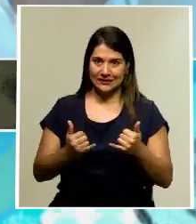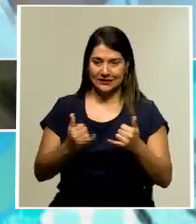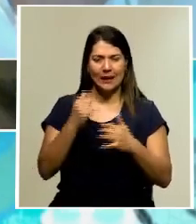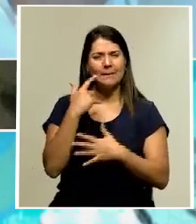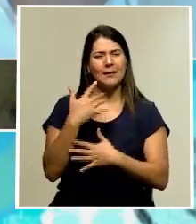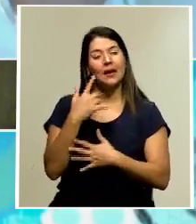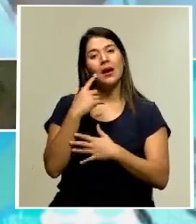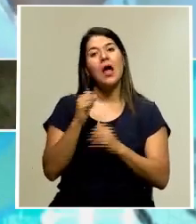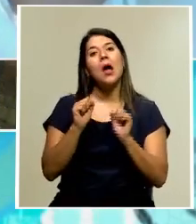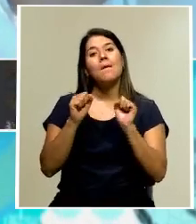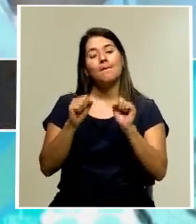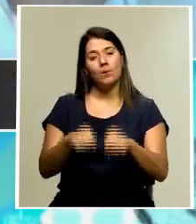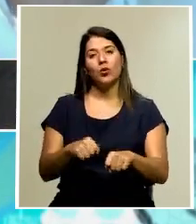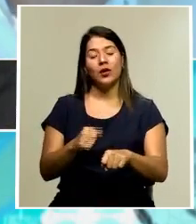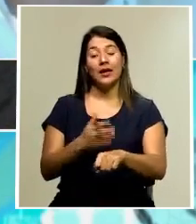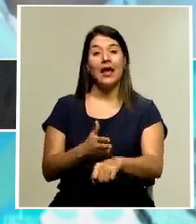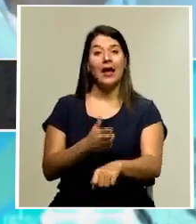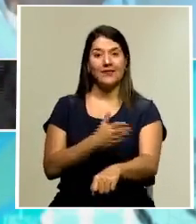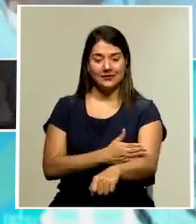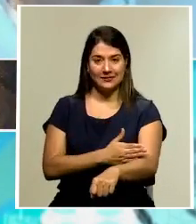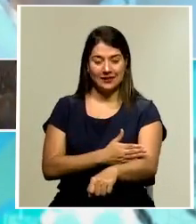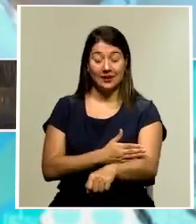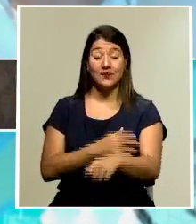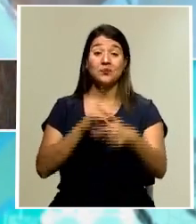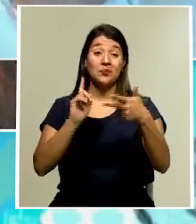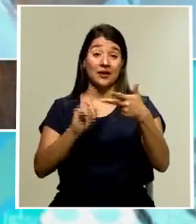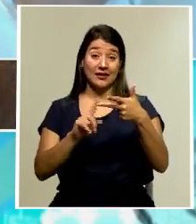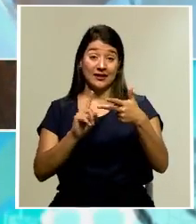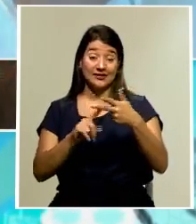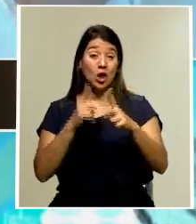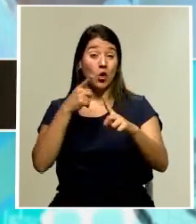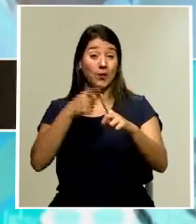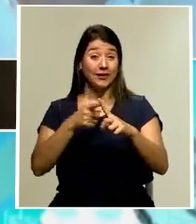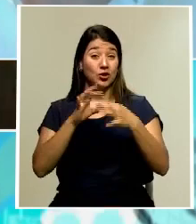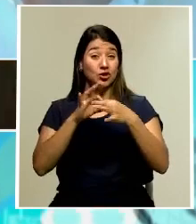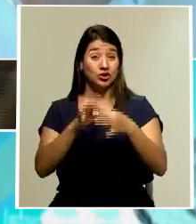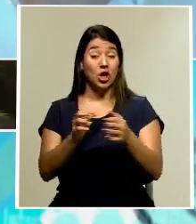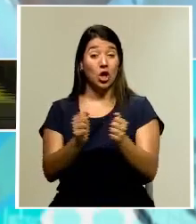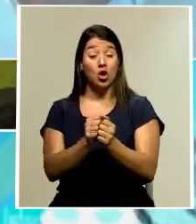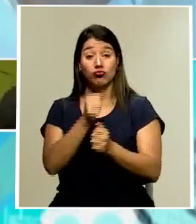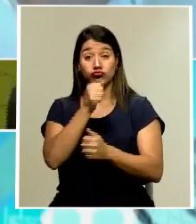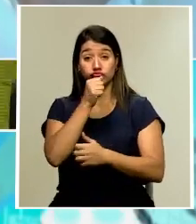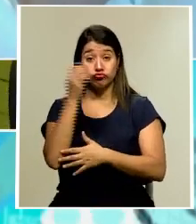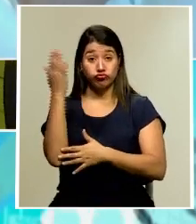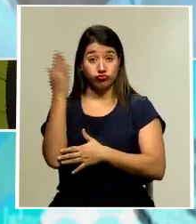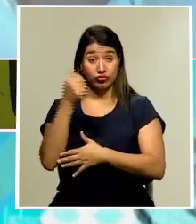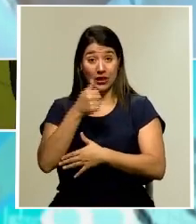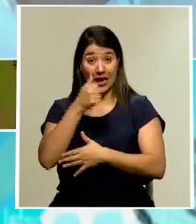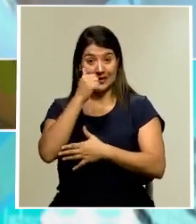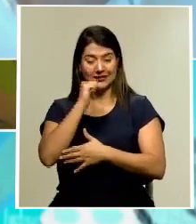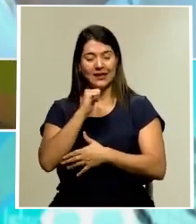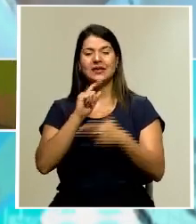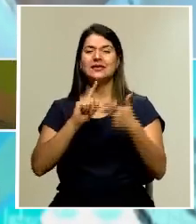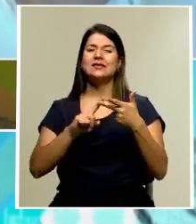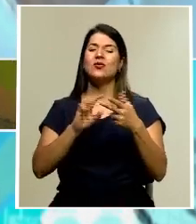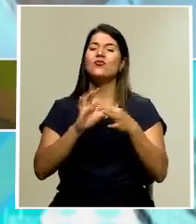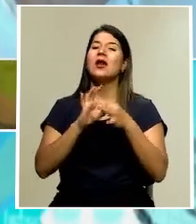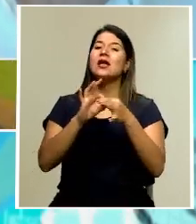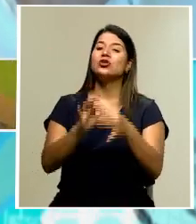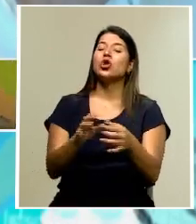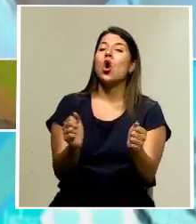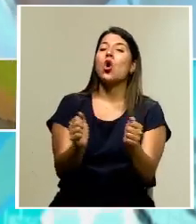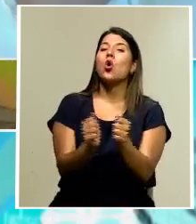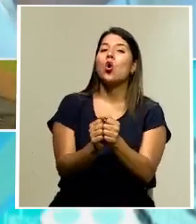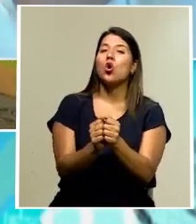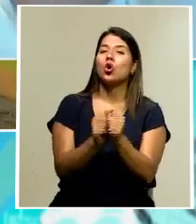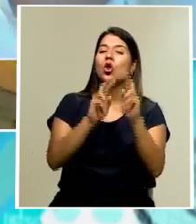poder dar el paso siguiente. Y el tercer elemento tiene que ver con, digamos, una agenda de trabajo en la que